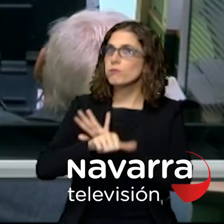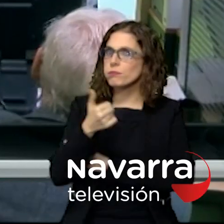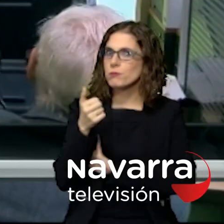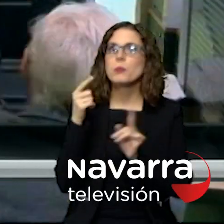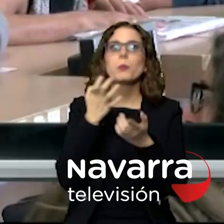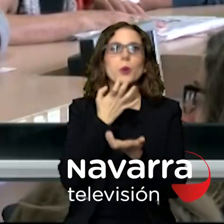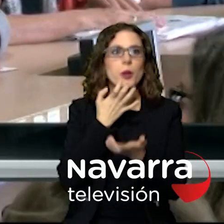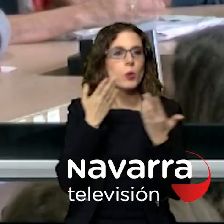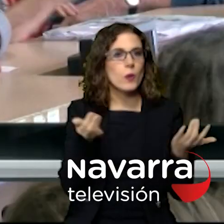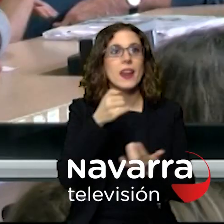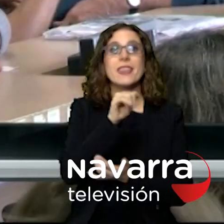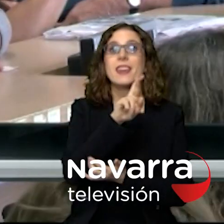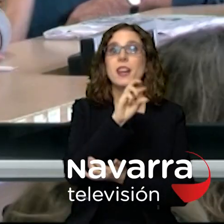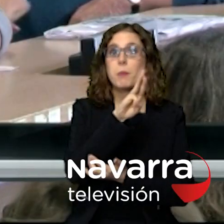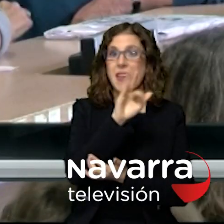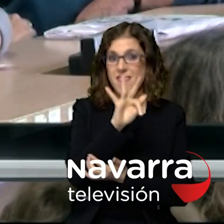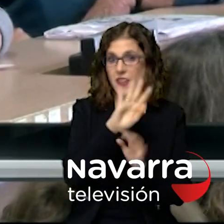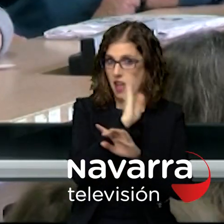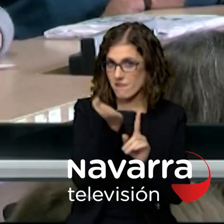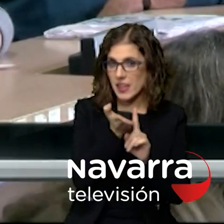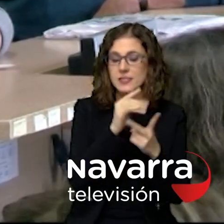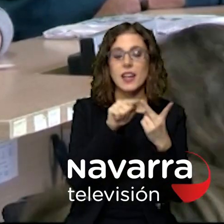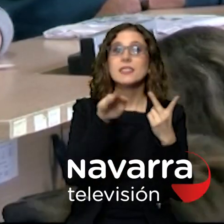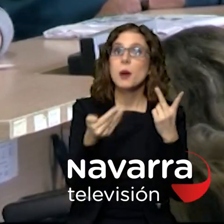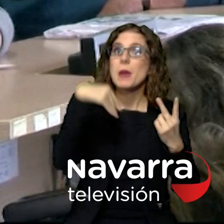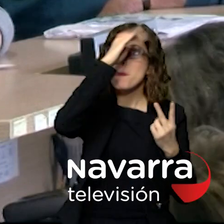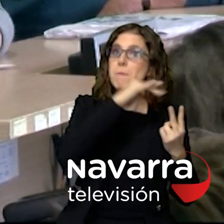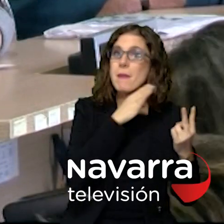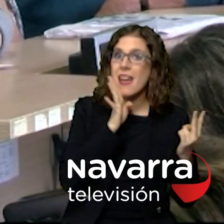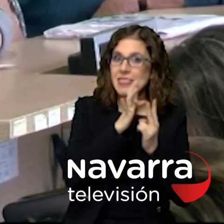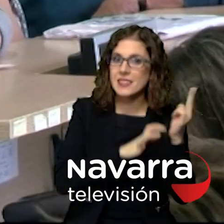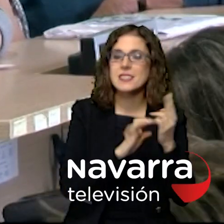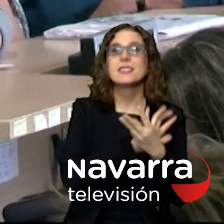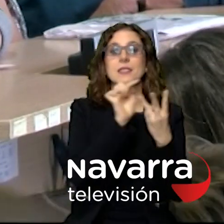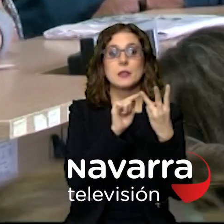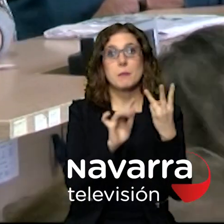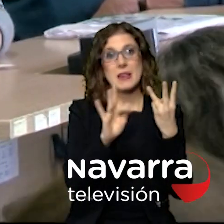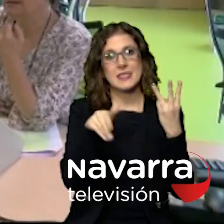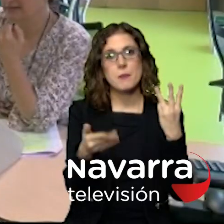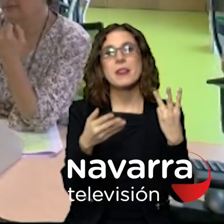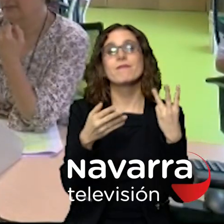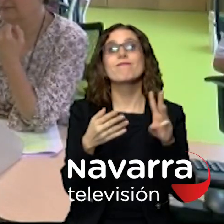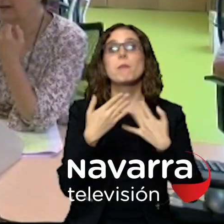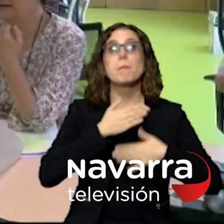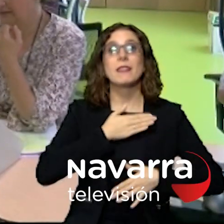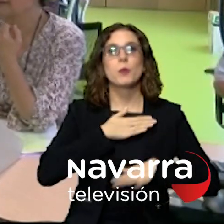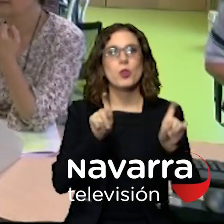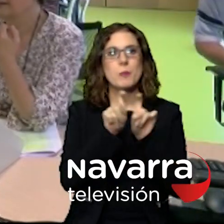la tarifa del IRPF, las nuevas deducciones por maternidad y la reforma de patrimonio empresarial.